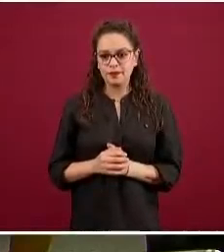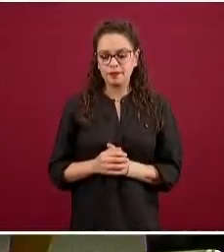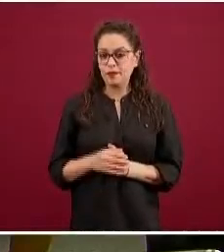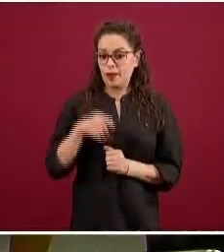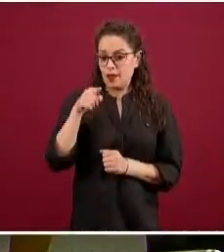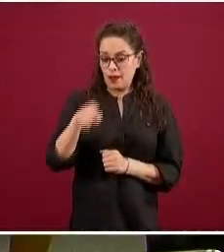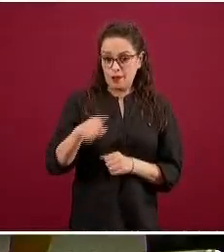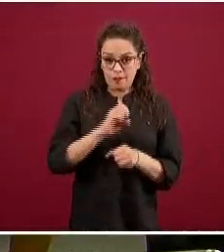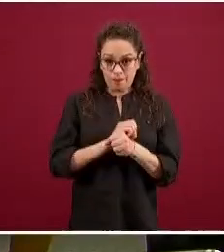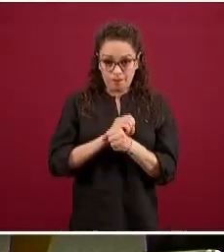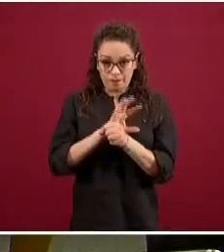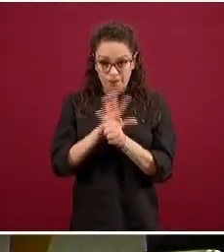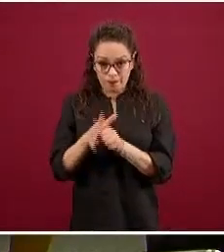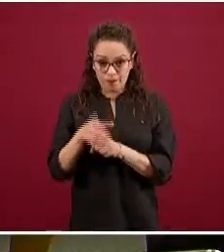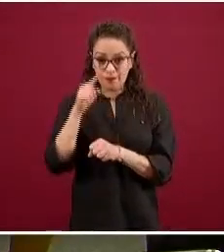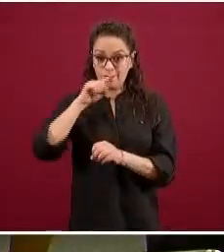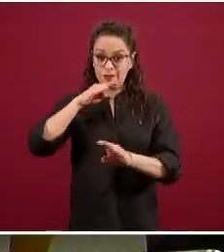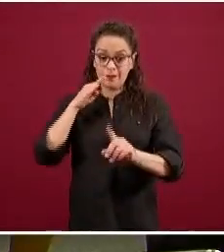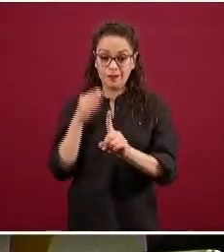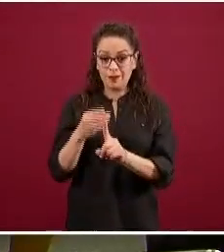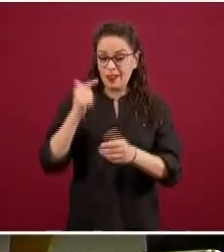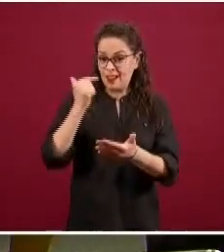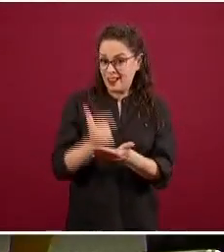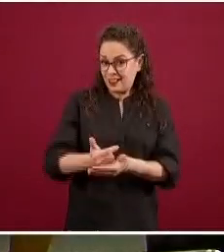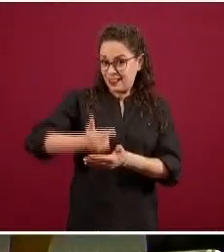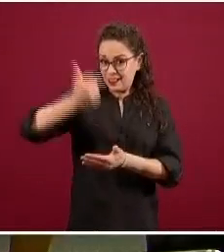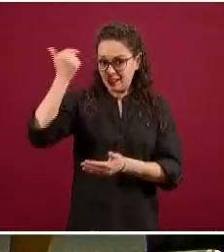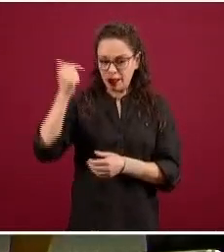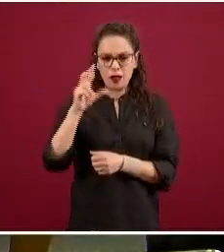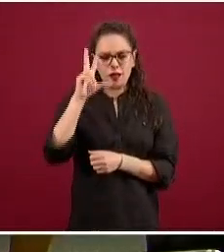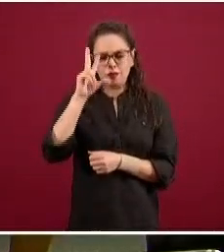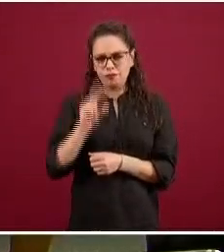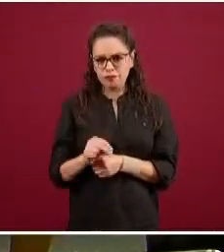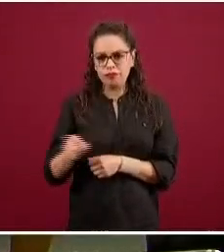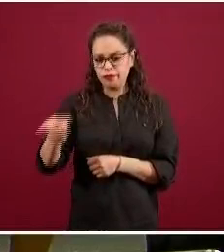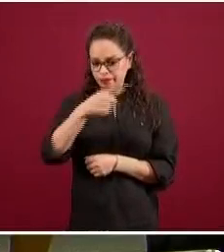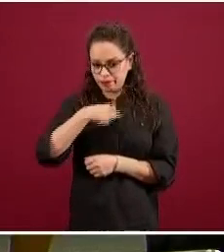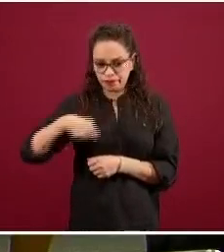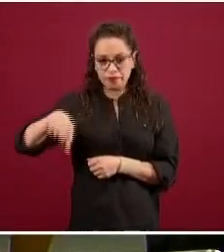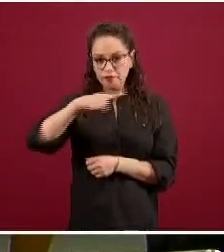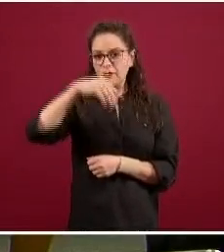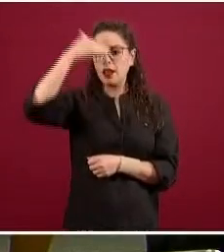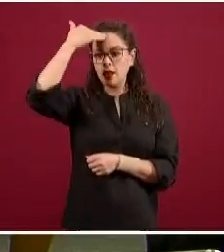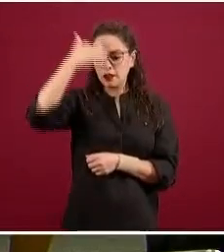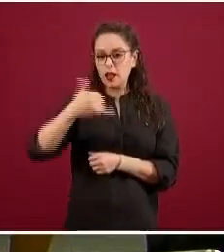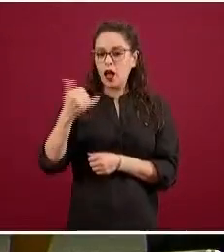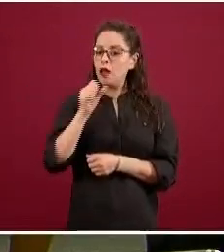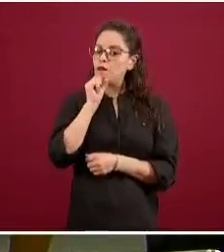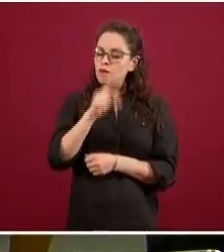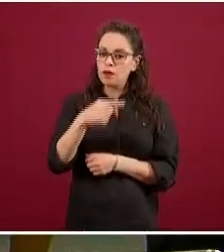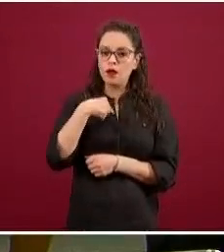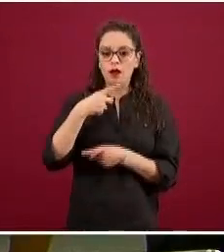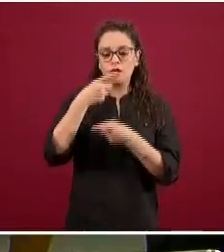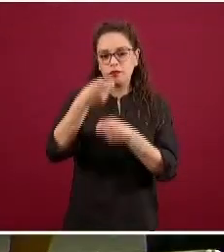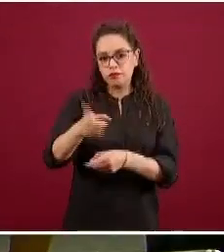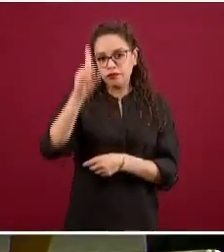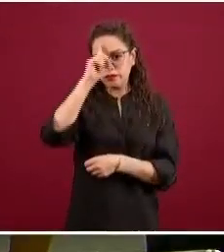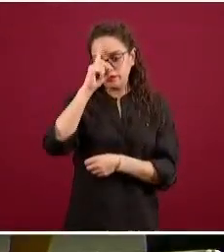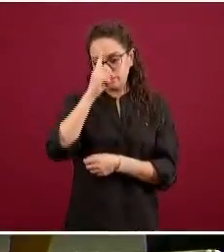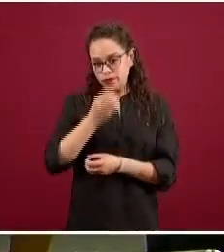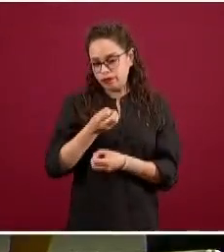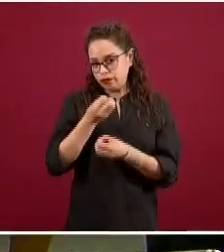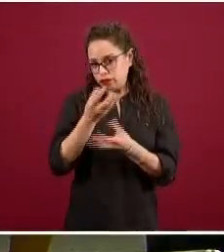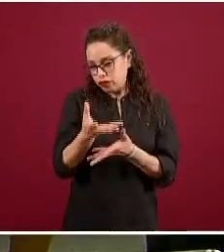grave, sino porque sabemos perfectamente, nosotros mismos lo estamos recomendando para evitar contagios en las salas de